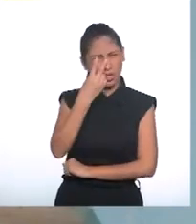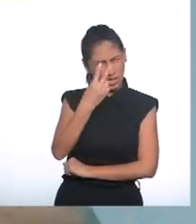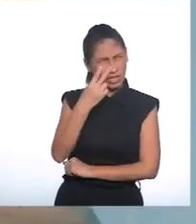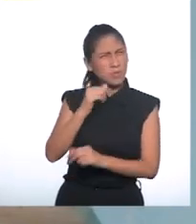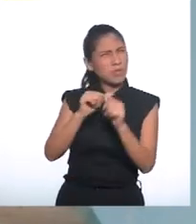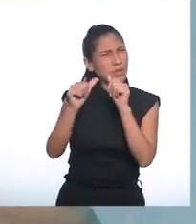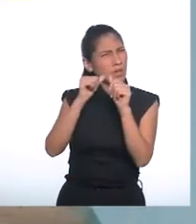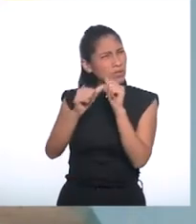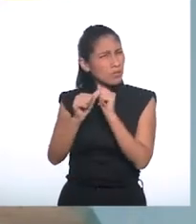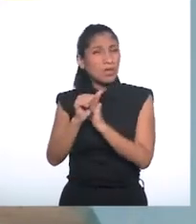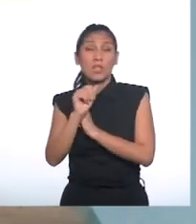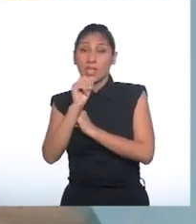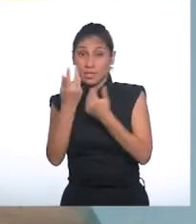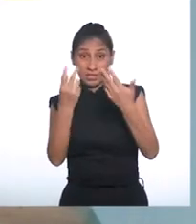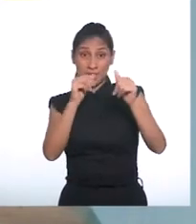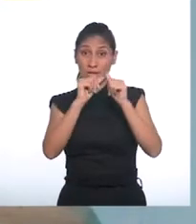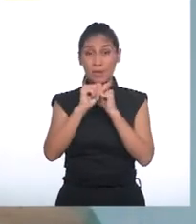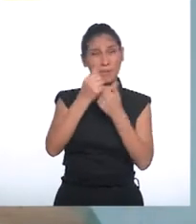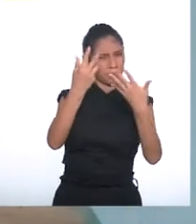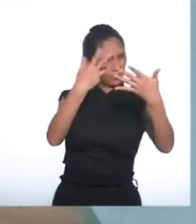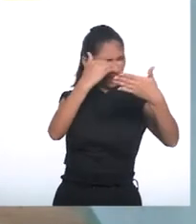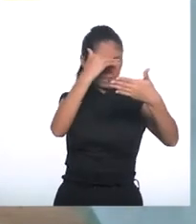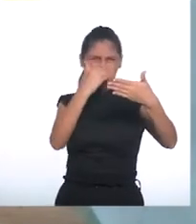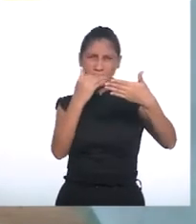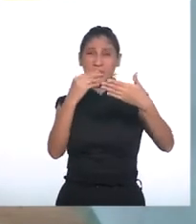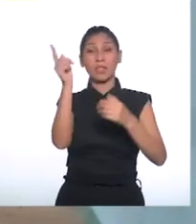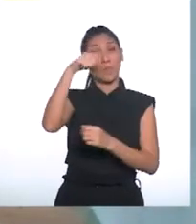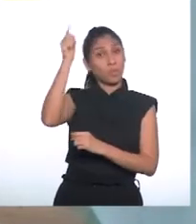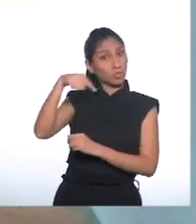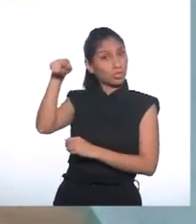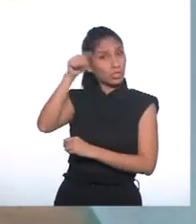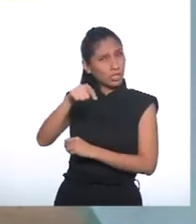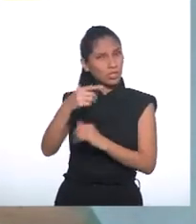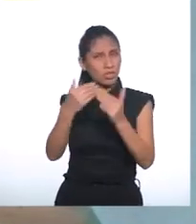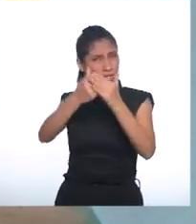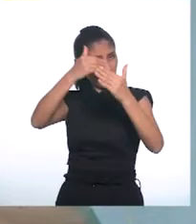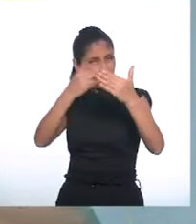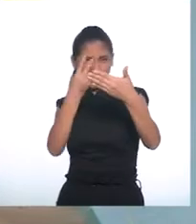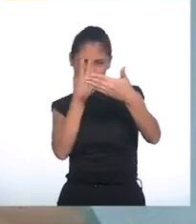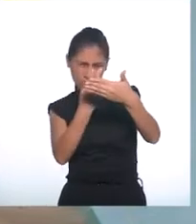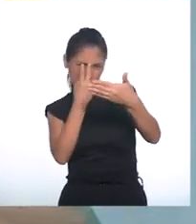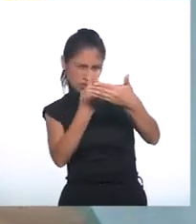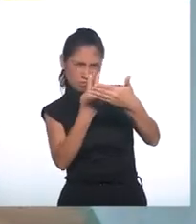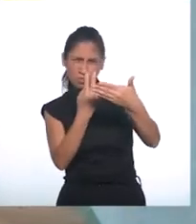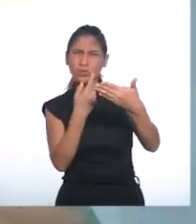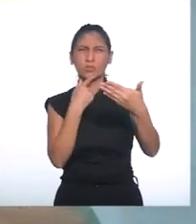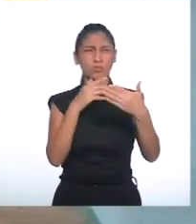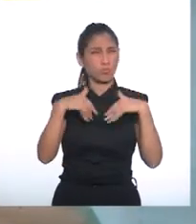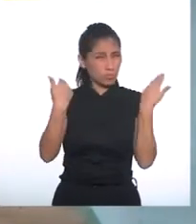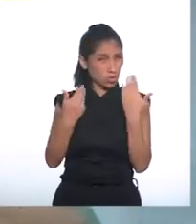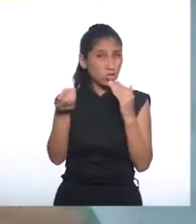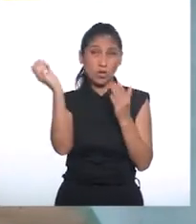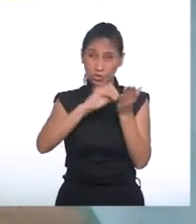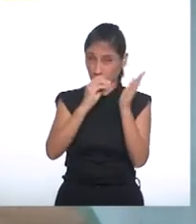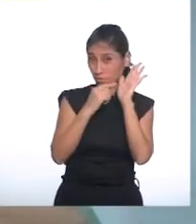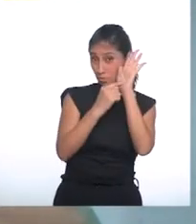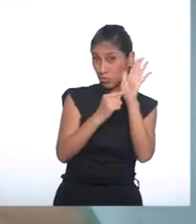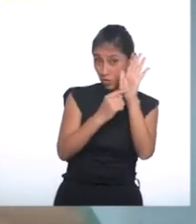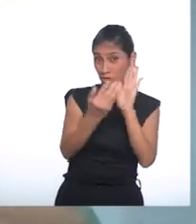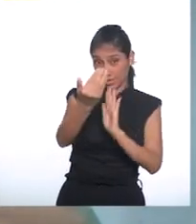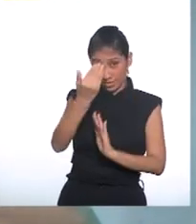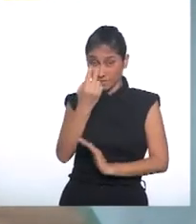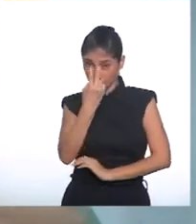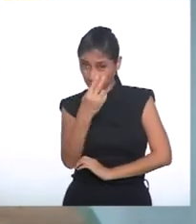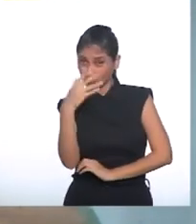porcentajes me lleva a lo que comenté al inicio del programa, la infografía que vimos en una anterior edición. ¿Nos la puedes volver a mostrar, la que vimos